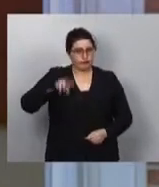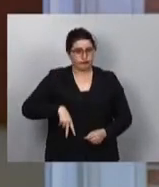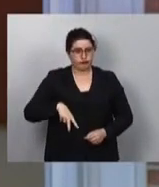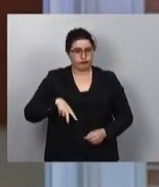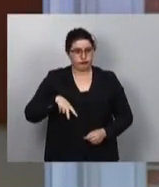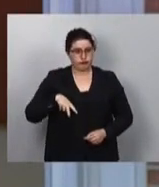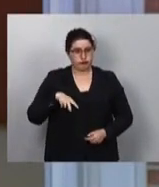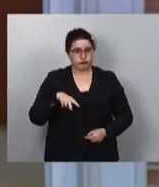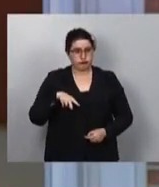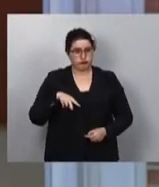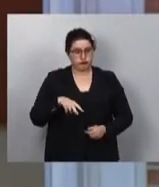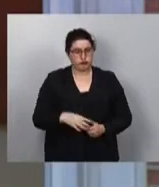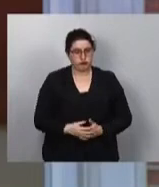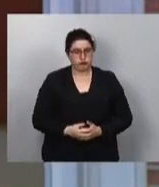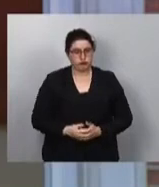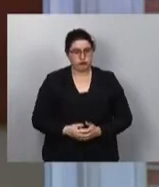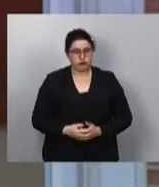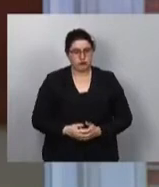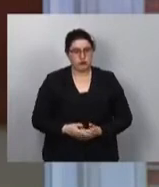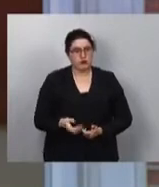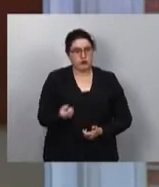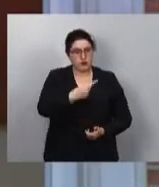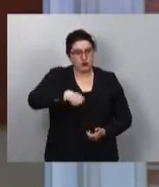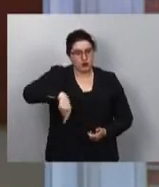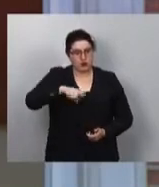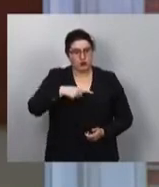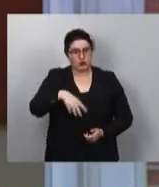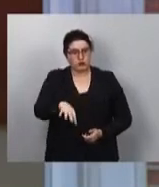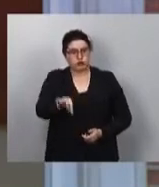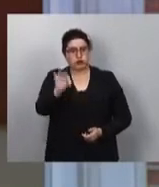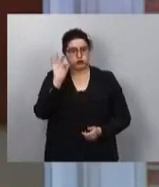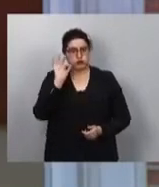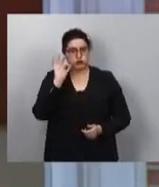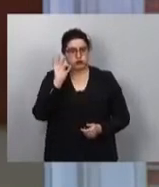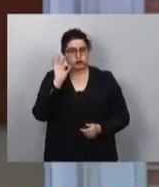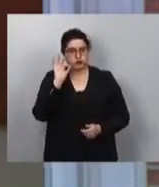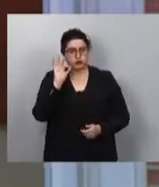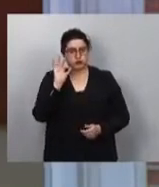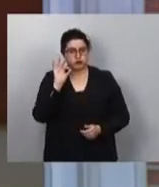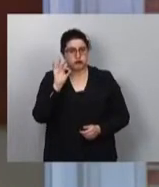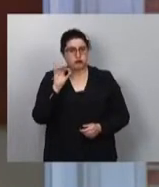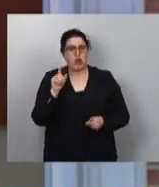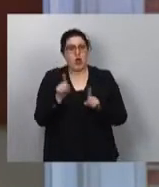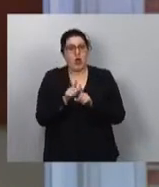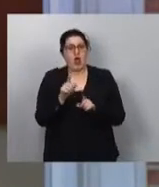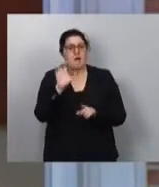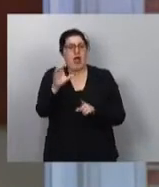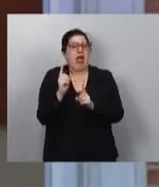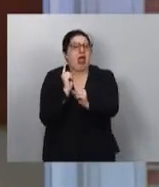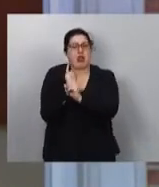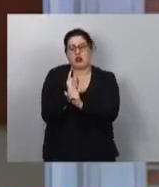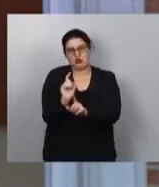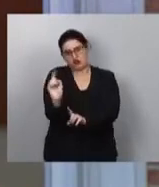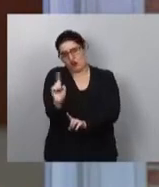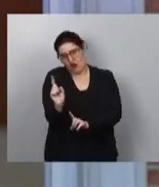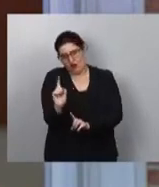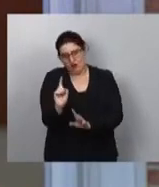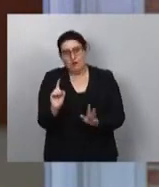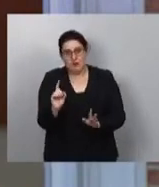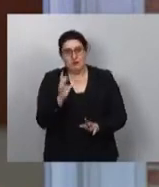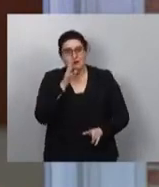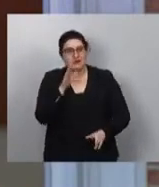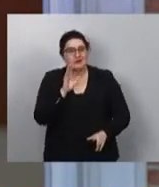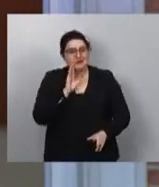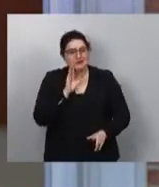implicados se ponen de perfil exteriores dice que no sale de su presupuesto el dinero para Ucrania defensa dice lo mismo Hacienda plantea que tiene que ser el departamento de Margarita